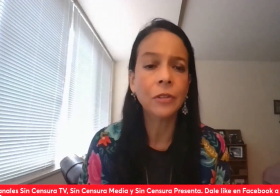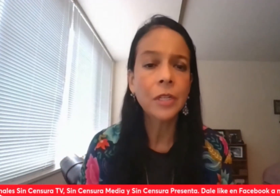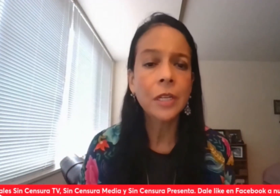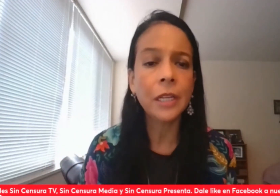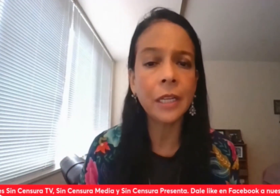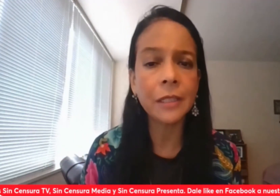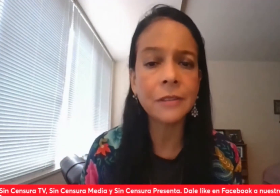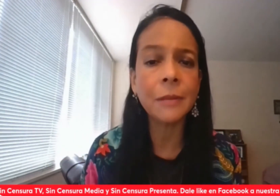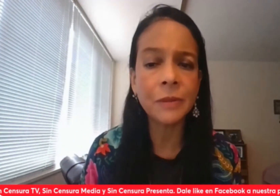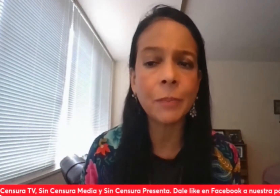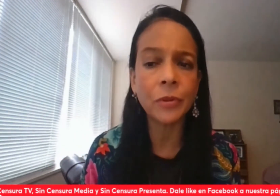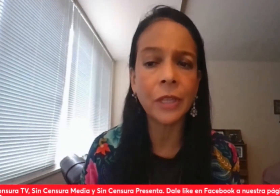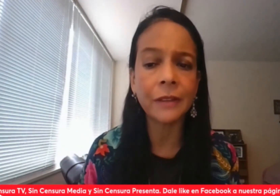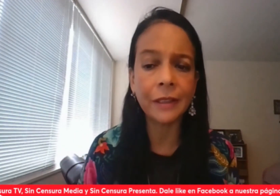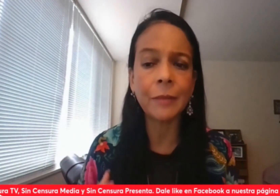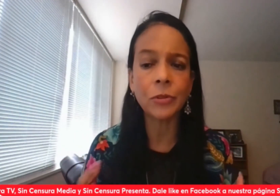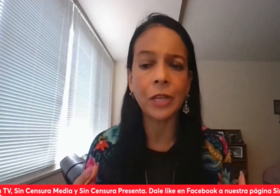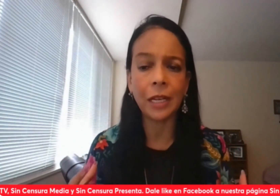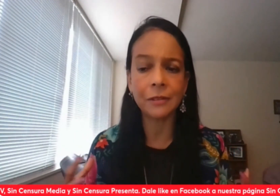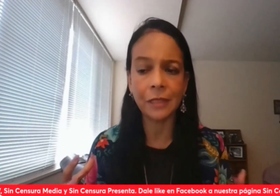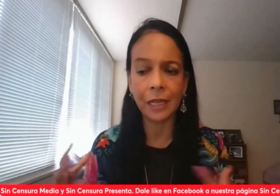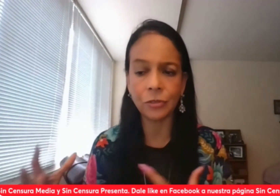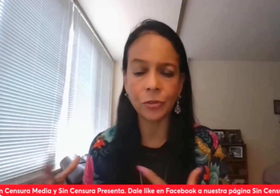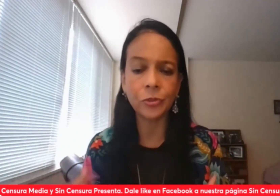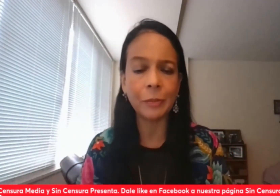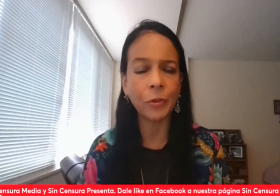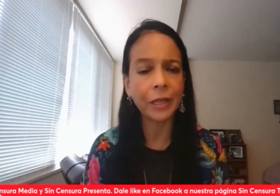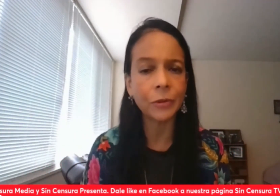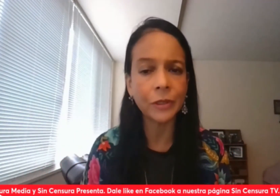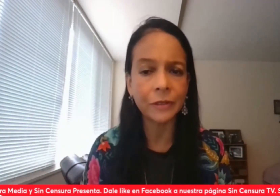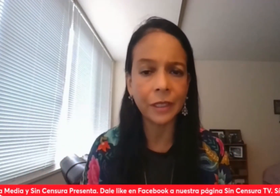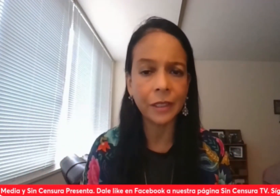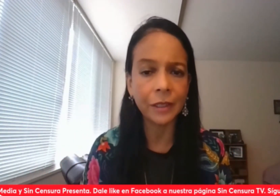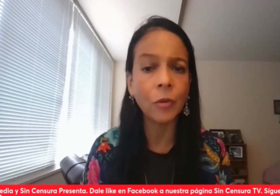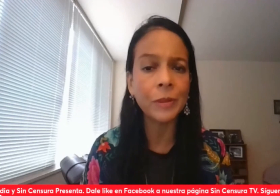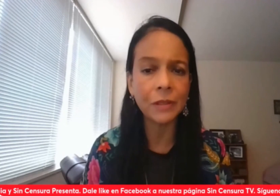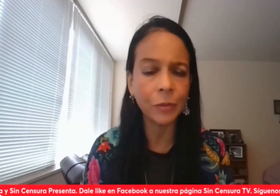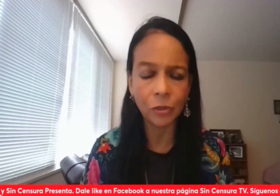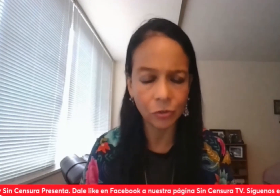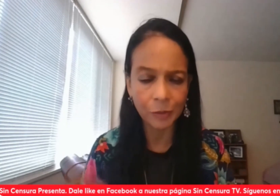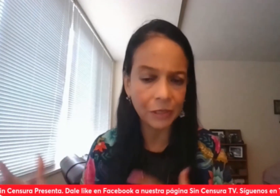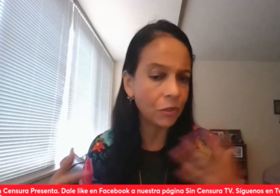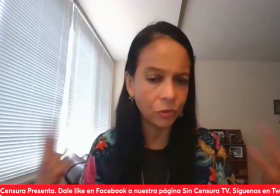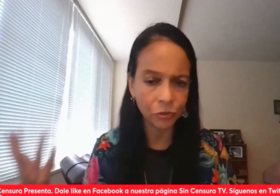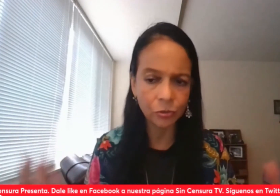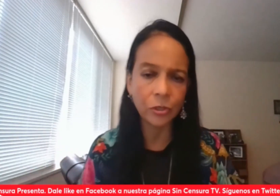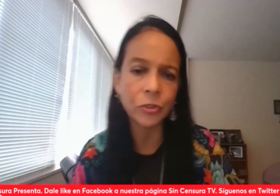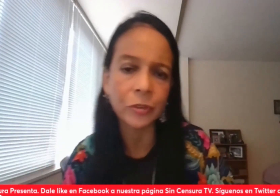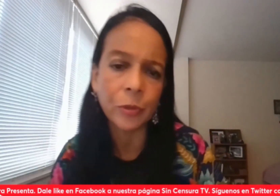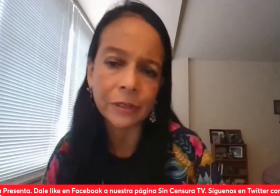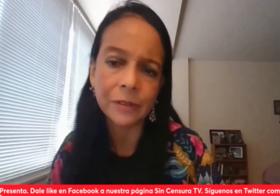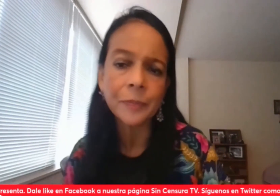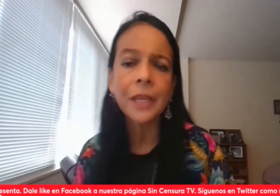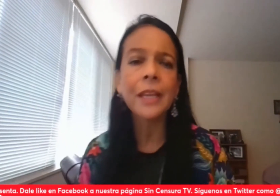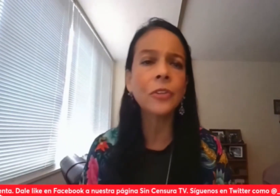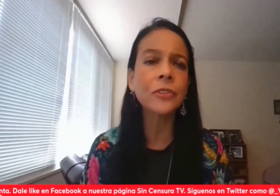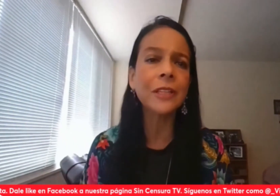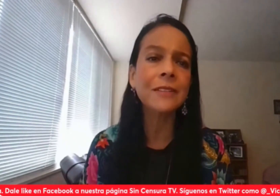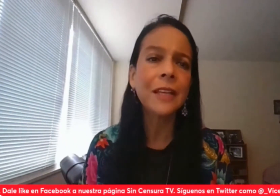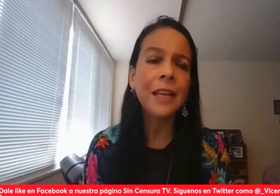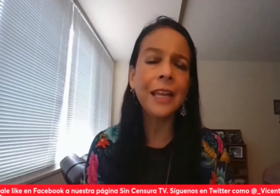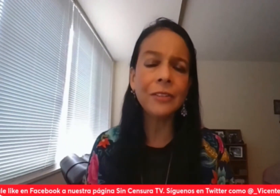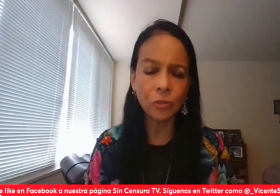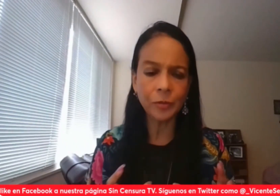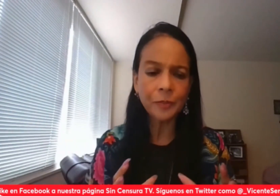escalofriante, ¿no? Si atendemos a las otro tipo de causas de homicidio, los homicidios y otras muertes.